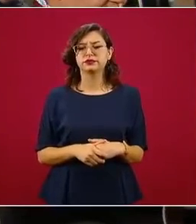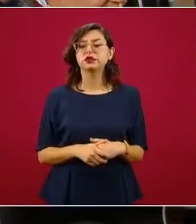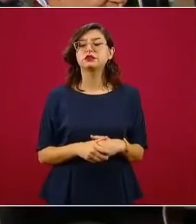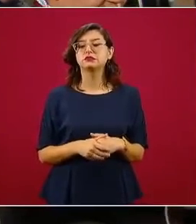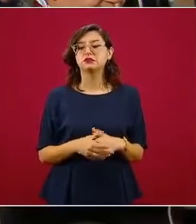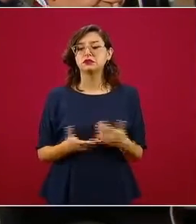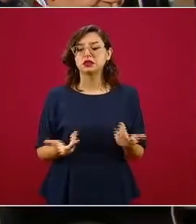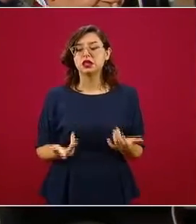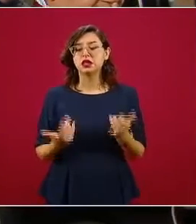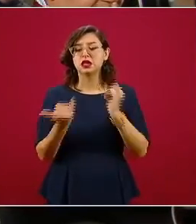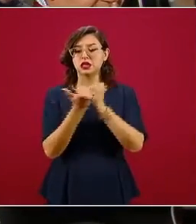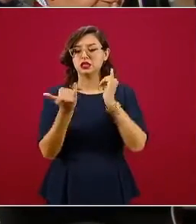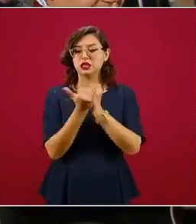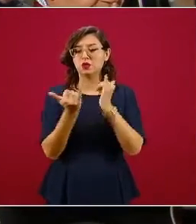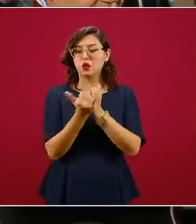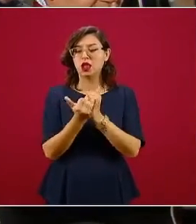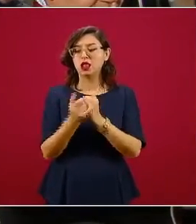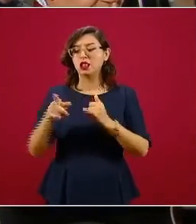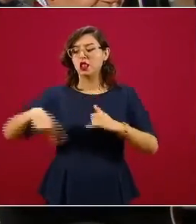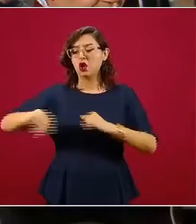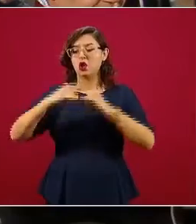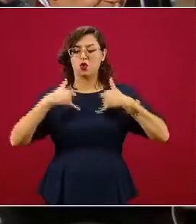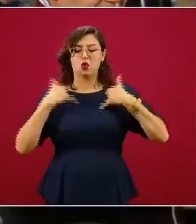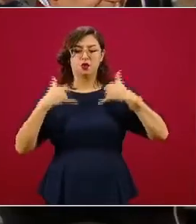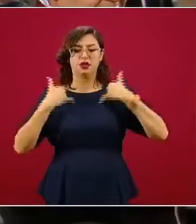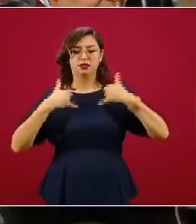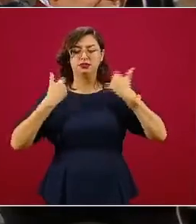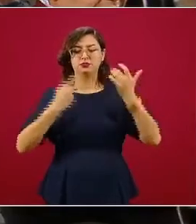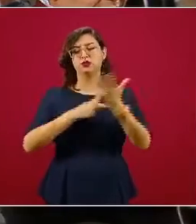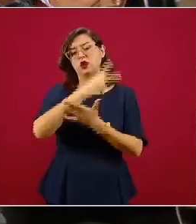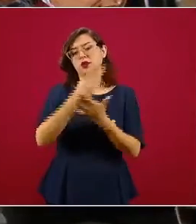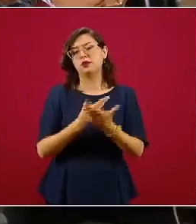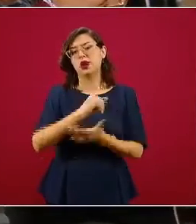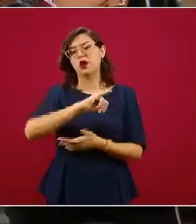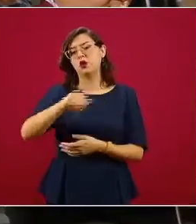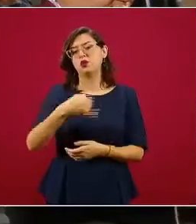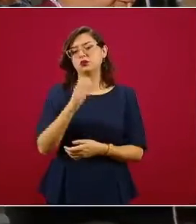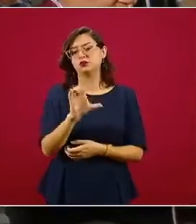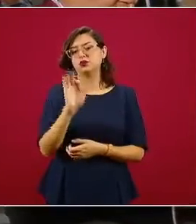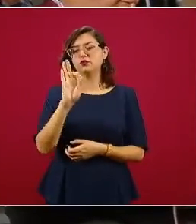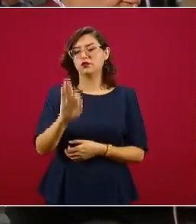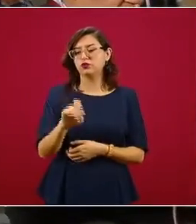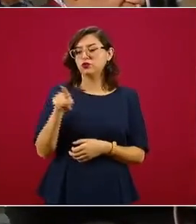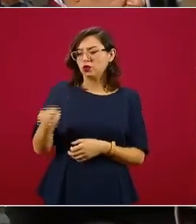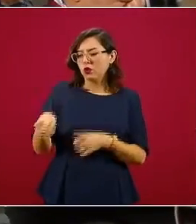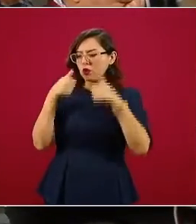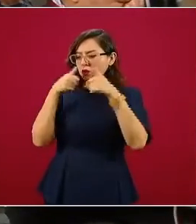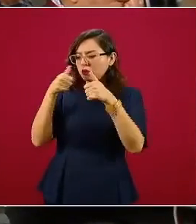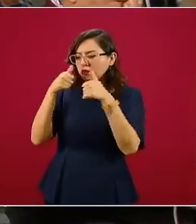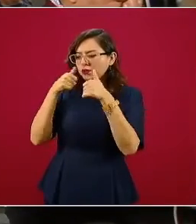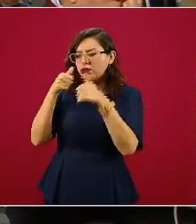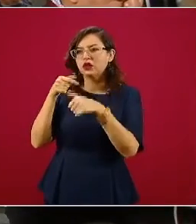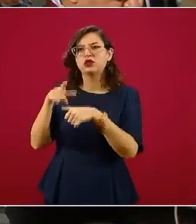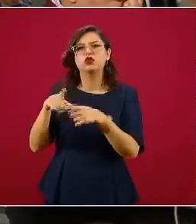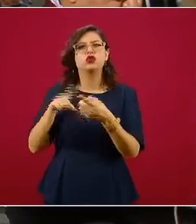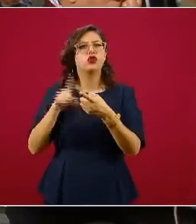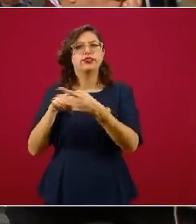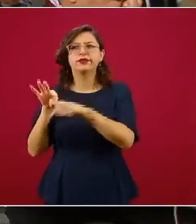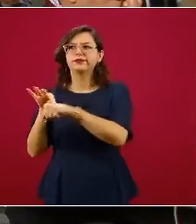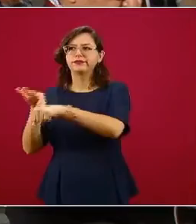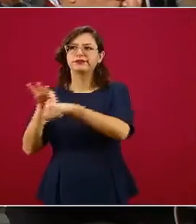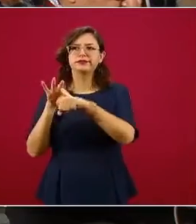jóvenes construyendo el futuro para poderlos canalizar. Hace unas semanas se mandó un oficio por parte de Hacienda